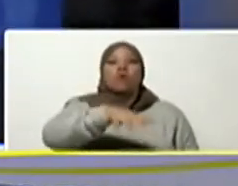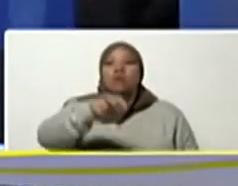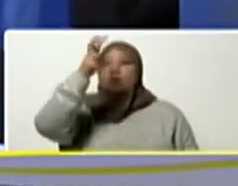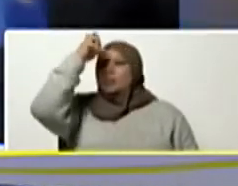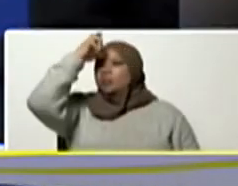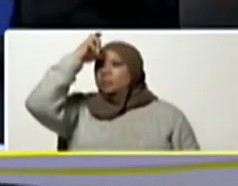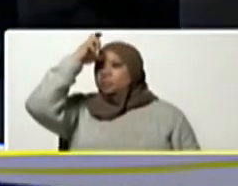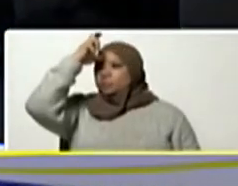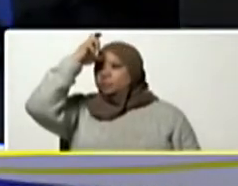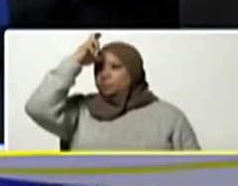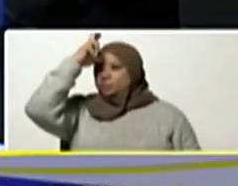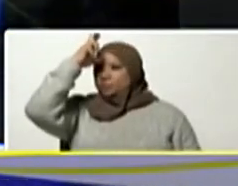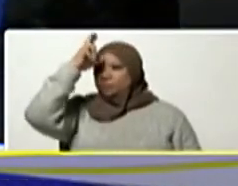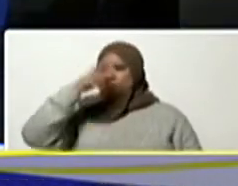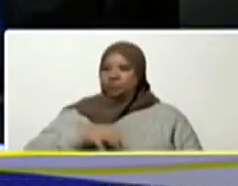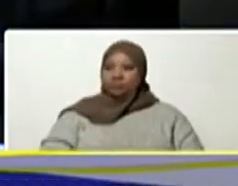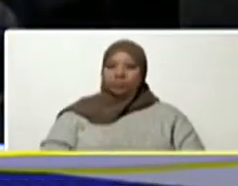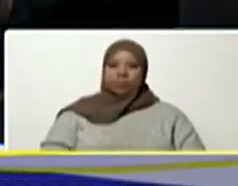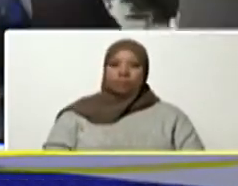el Cairo